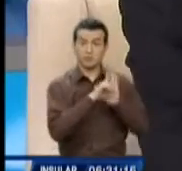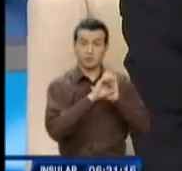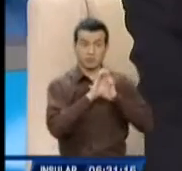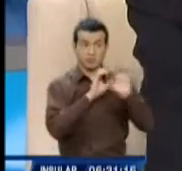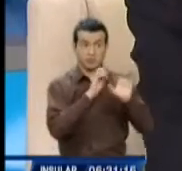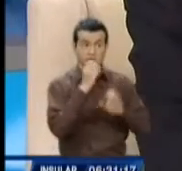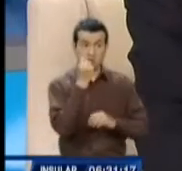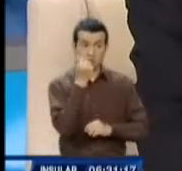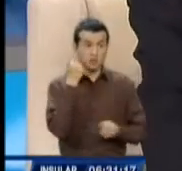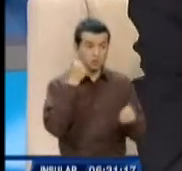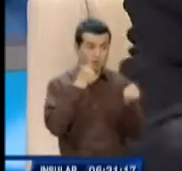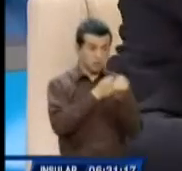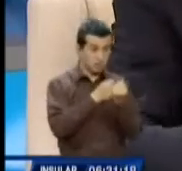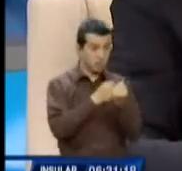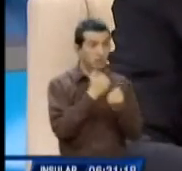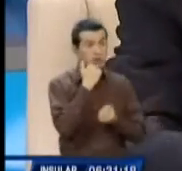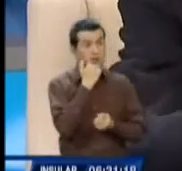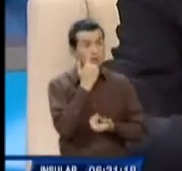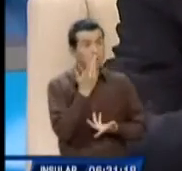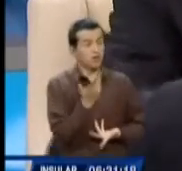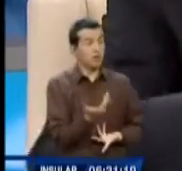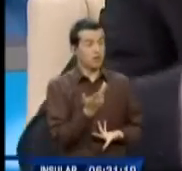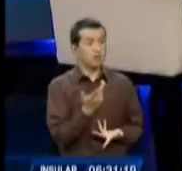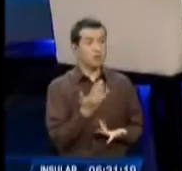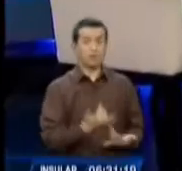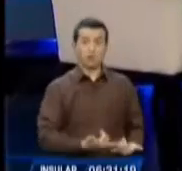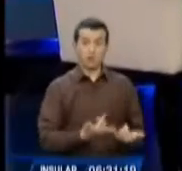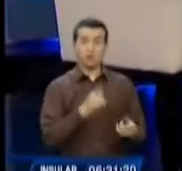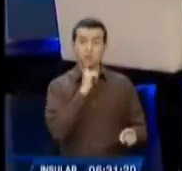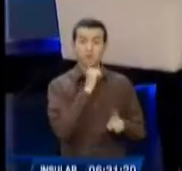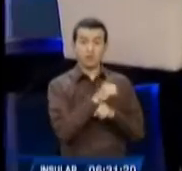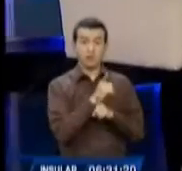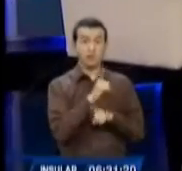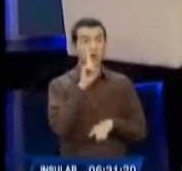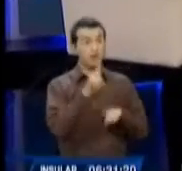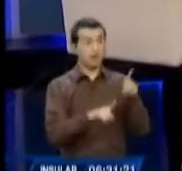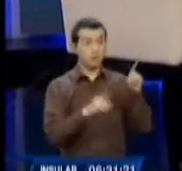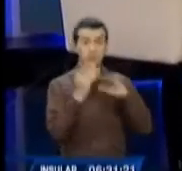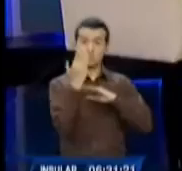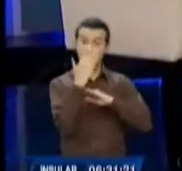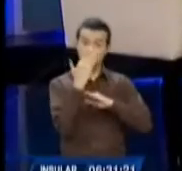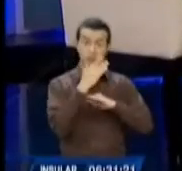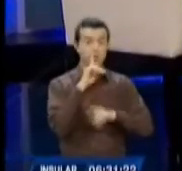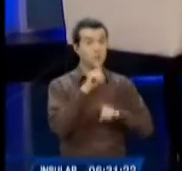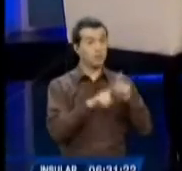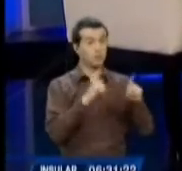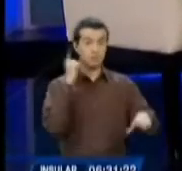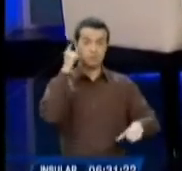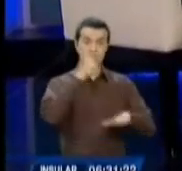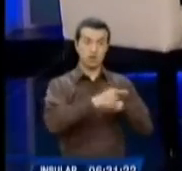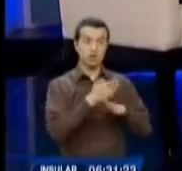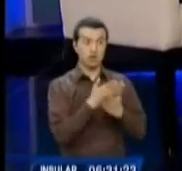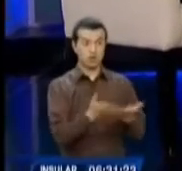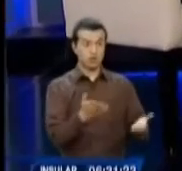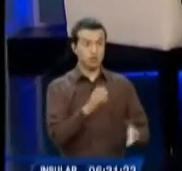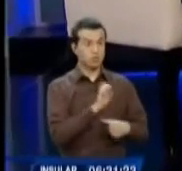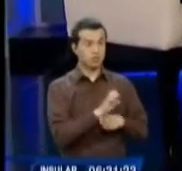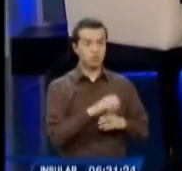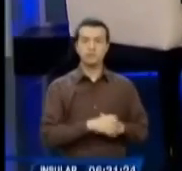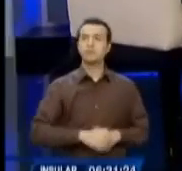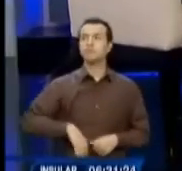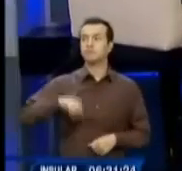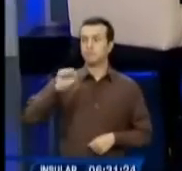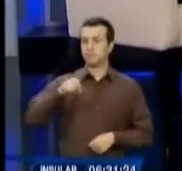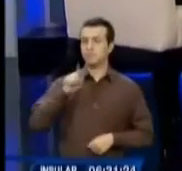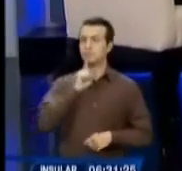comunicación te aporta en algo en este sentido, dando facilidades, ya que hoy se exige a los medios de comunicación producción nacional? Sí, esa es